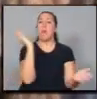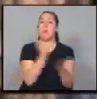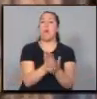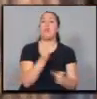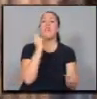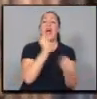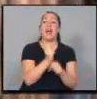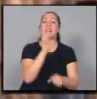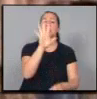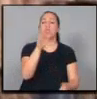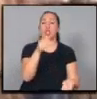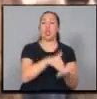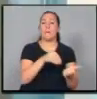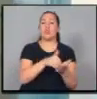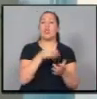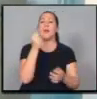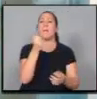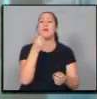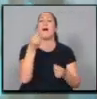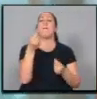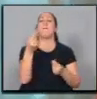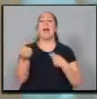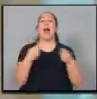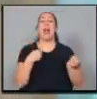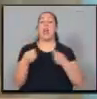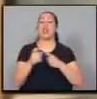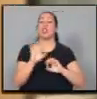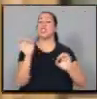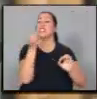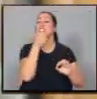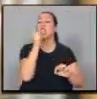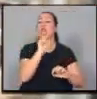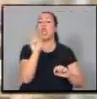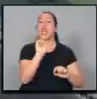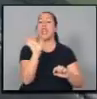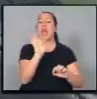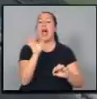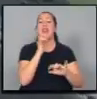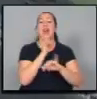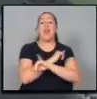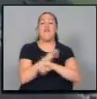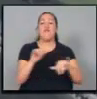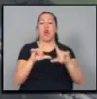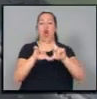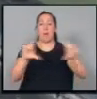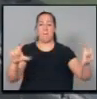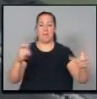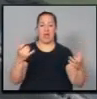de pesos para los comercios que no los informen.